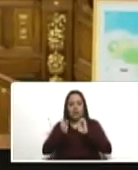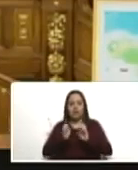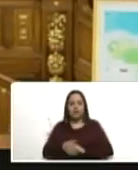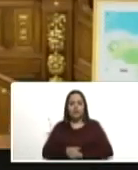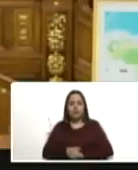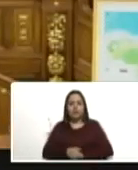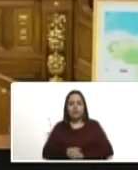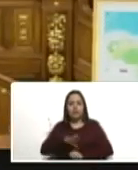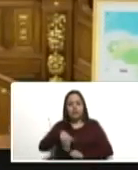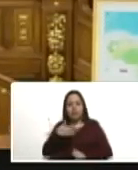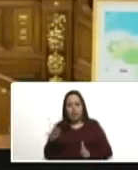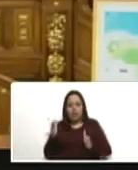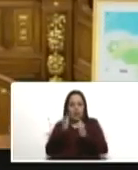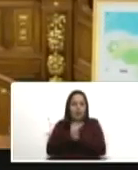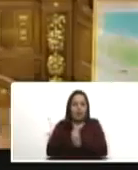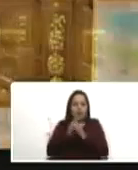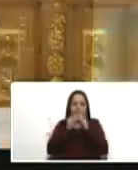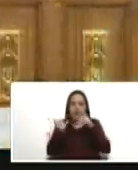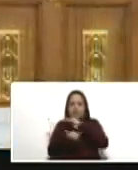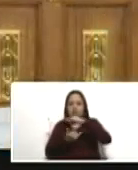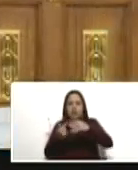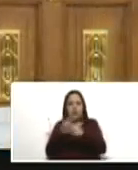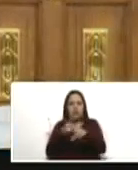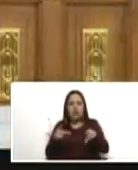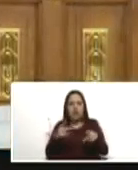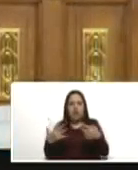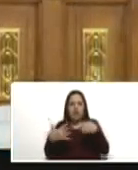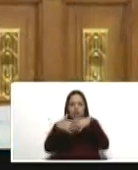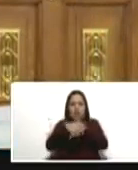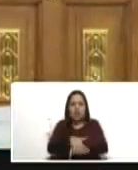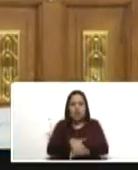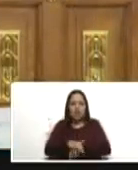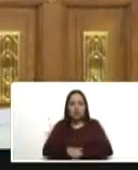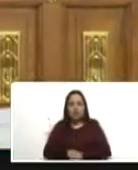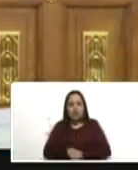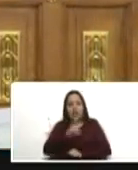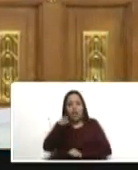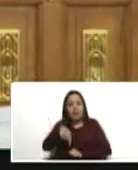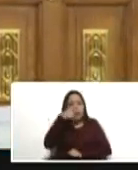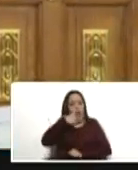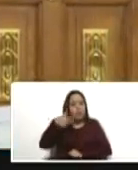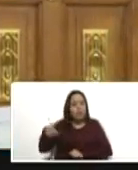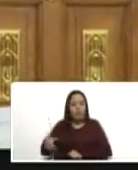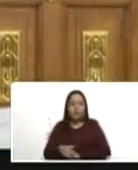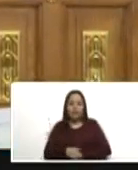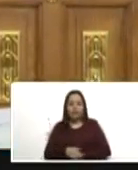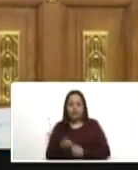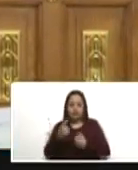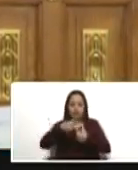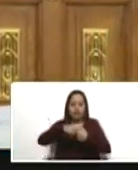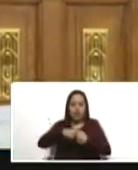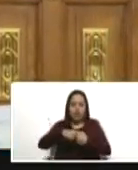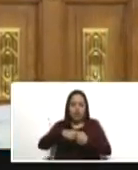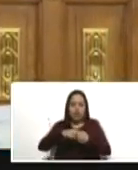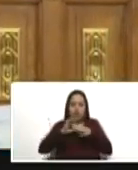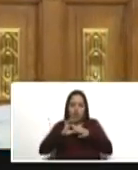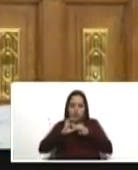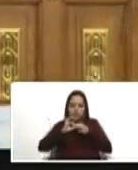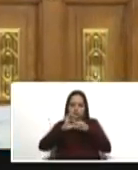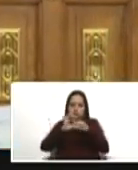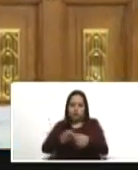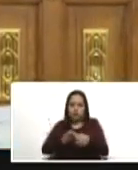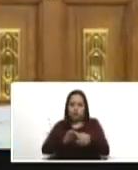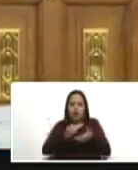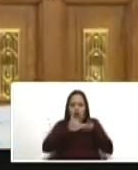los poderes público integrando los poderes públicos del poder popular y avanzando en cooperación constitucional